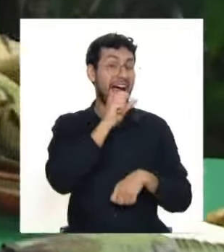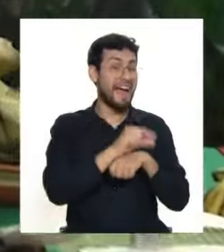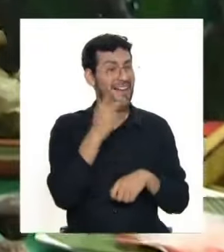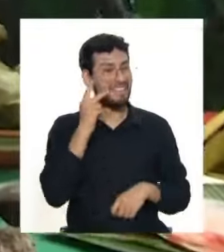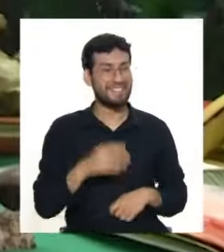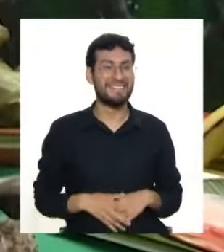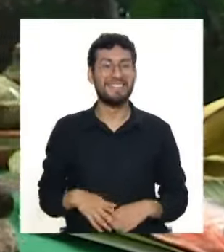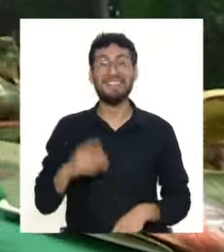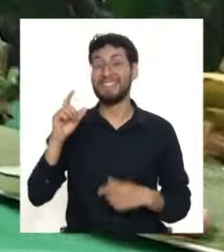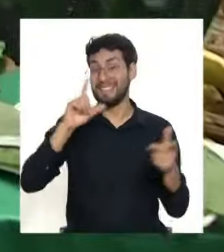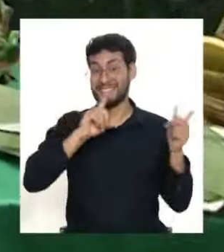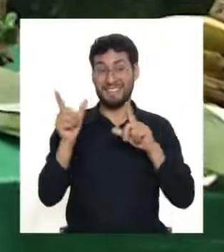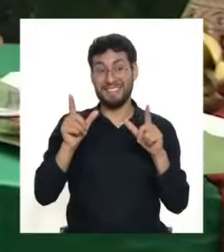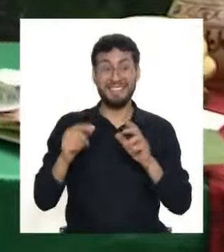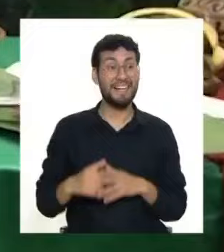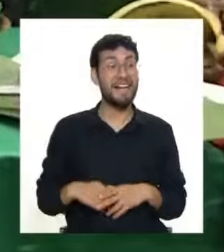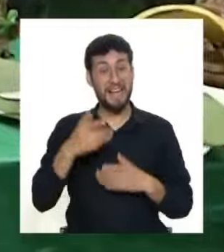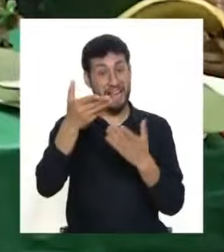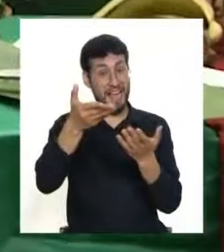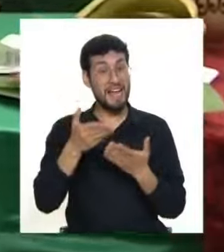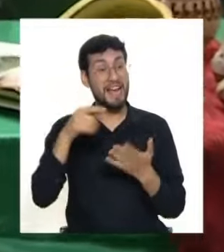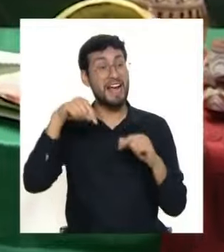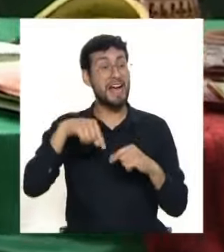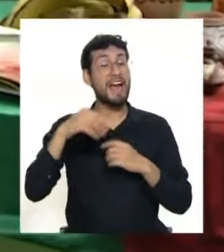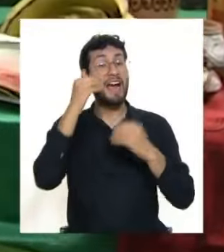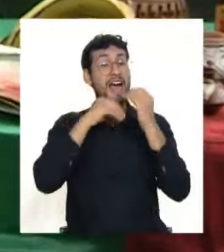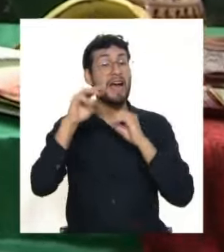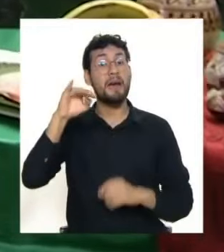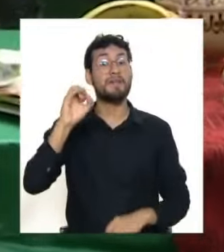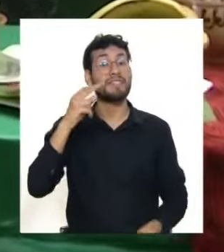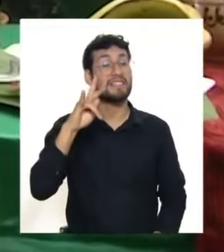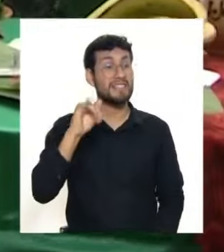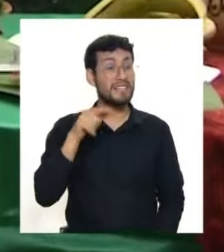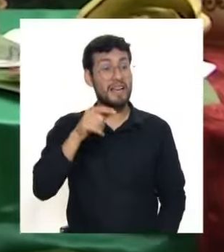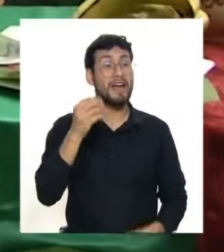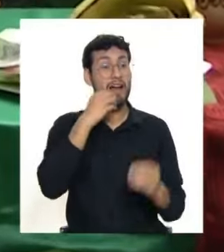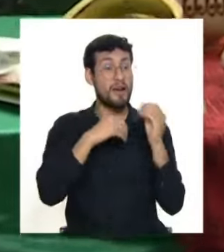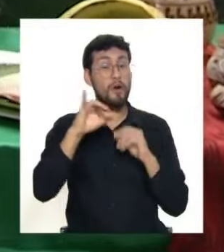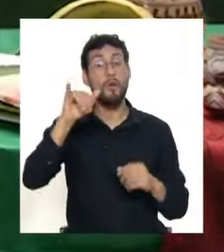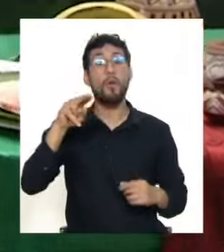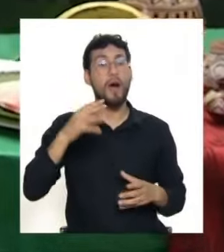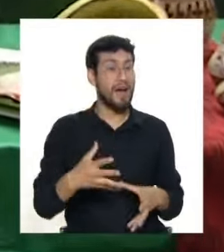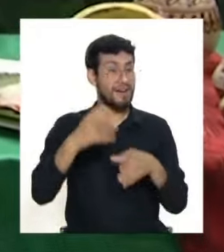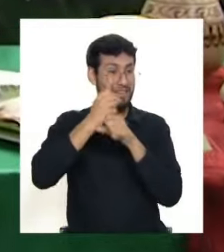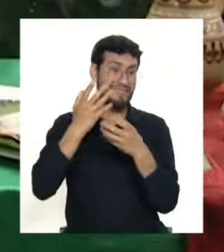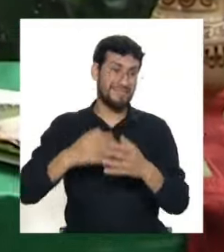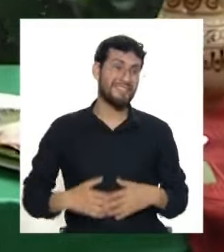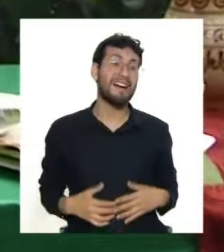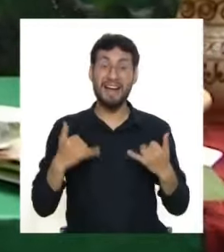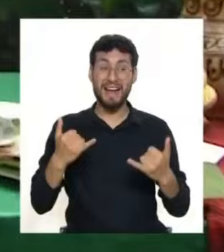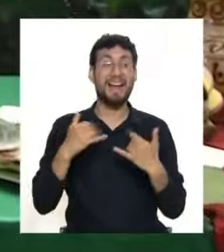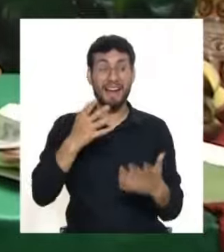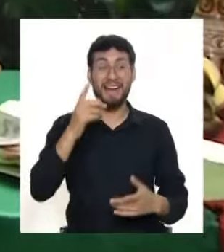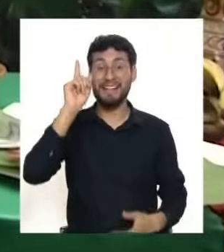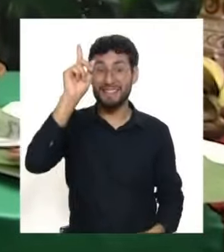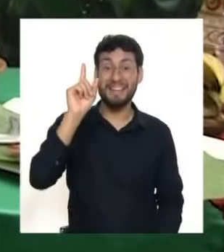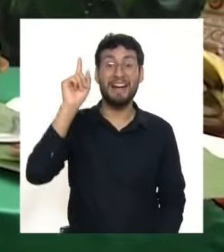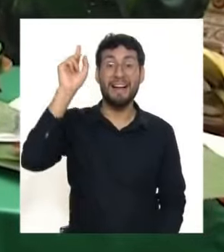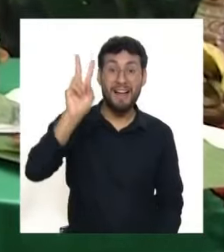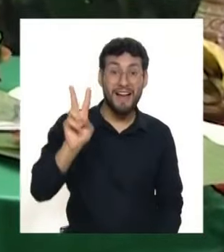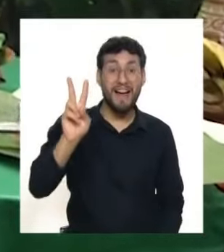Ya. Bien, ya saben, les invitamos que vengan a comer a mi esquina, a comer su juane y a comer su mío, peñañito. A ver, ahí vamos.